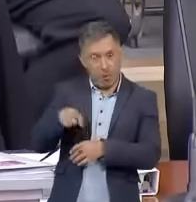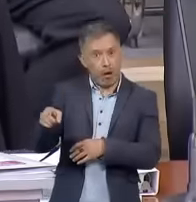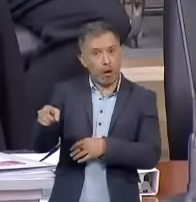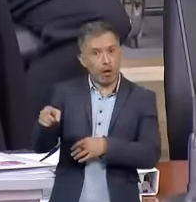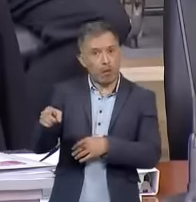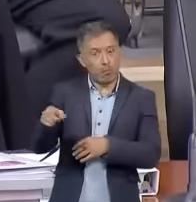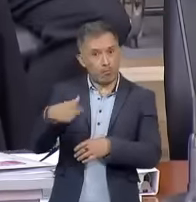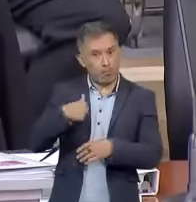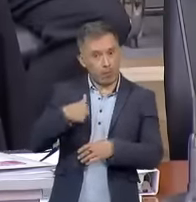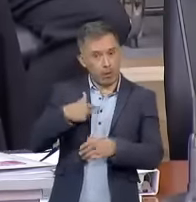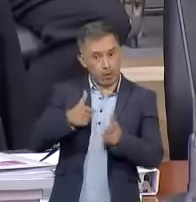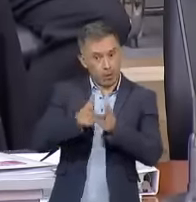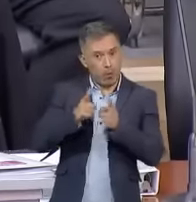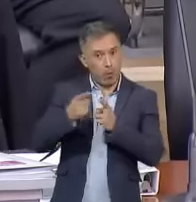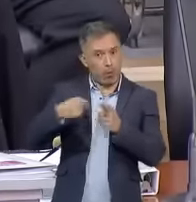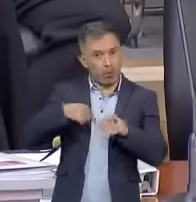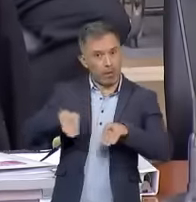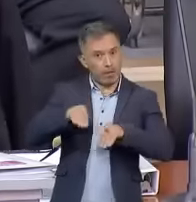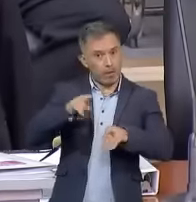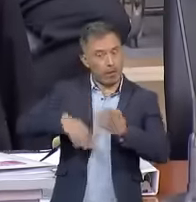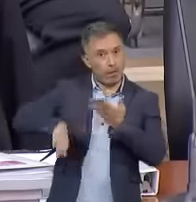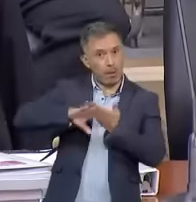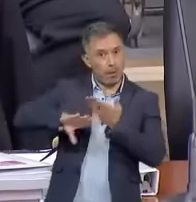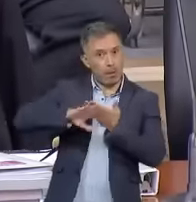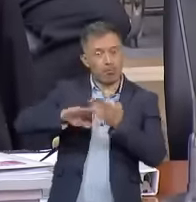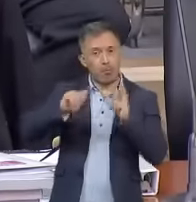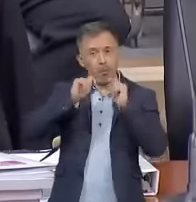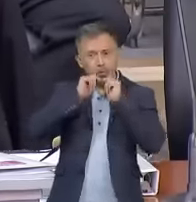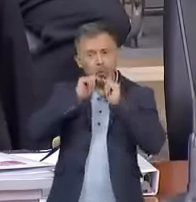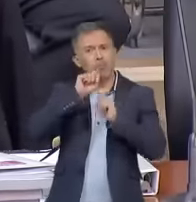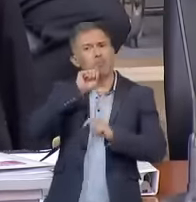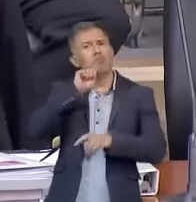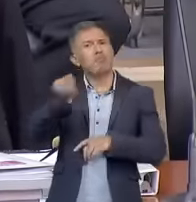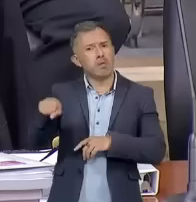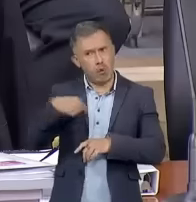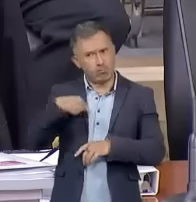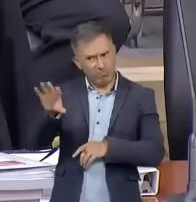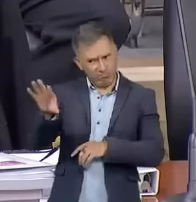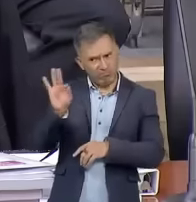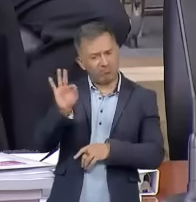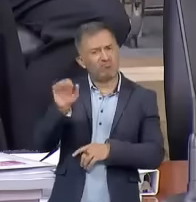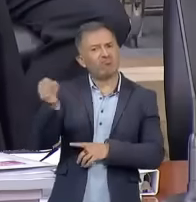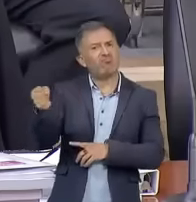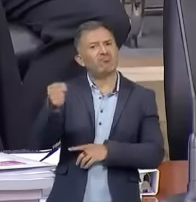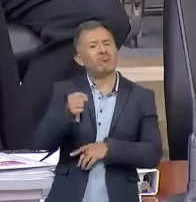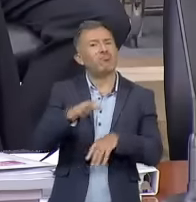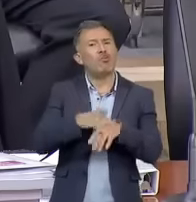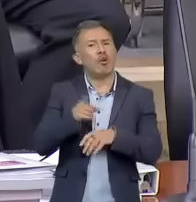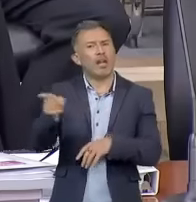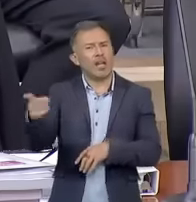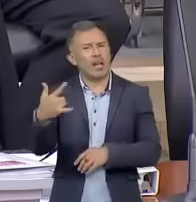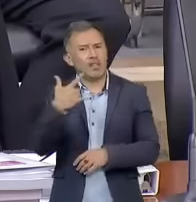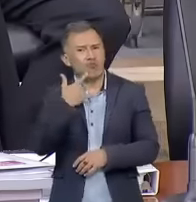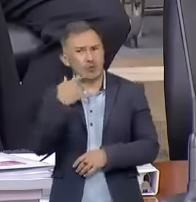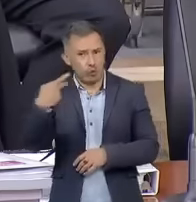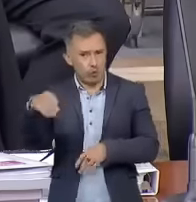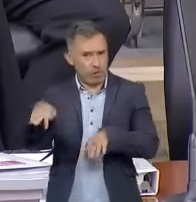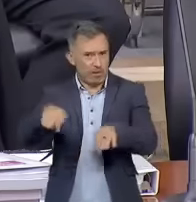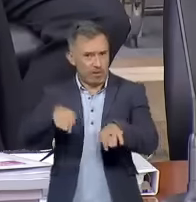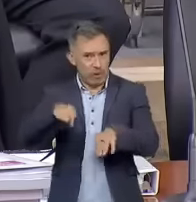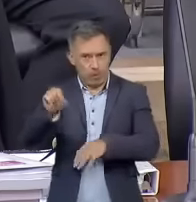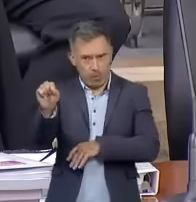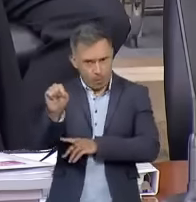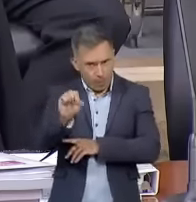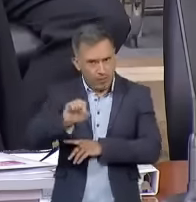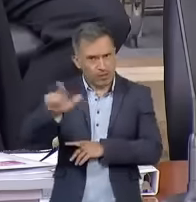movimiento y que a pesar de eso la habíamos propuesto porque ella ha hecho un esfuerzo en su ejercicio profesional